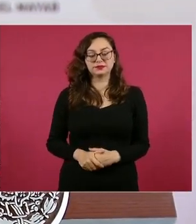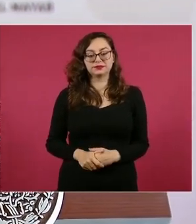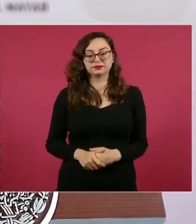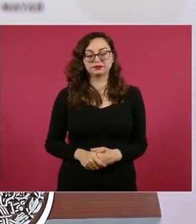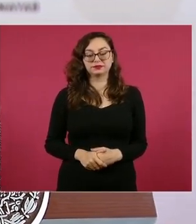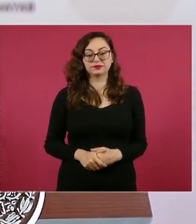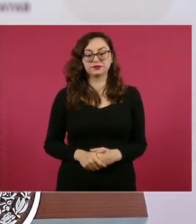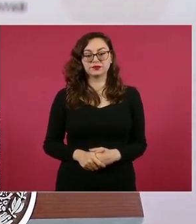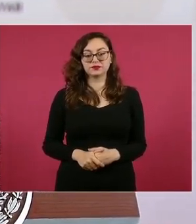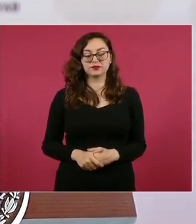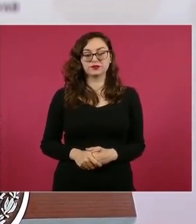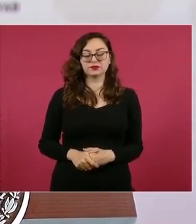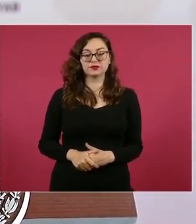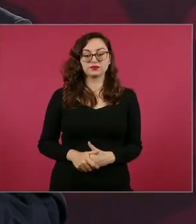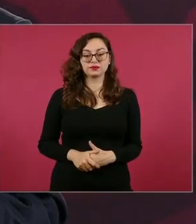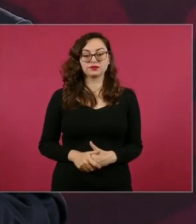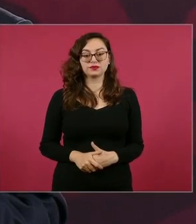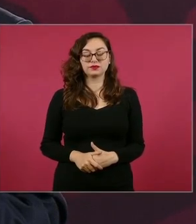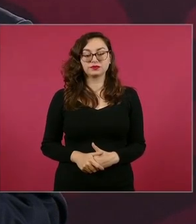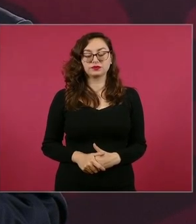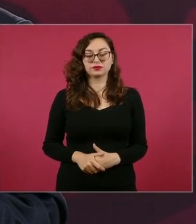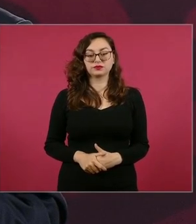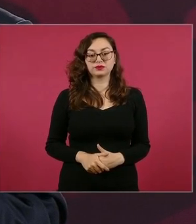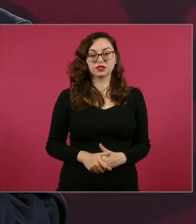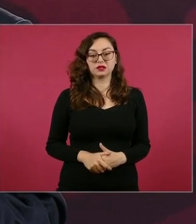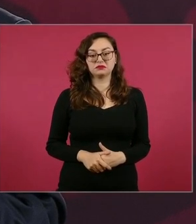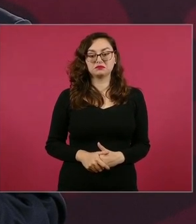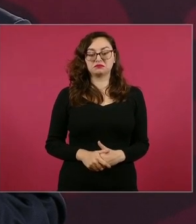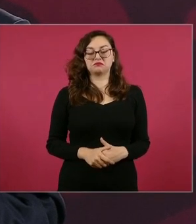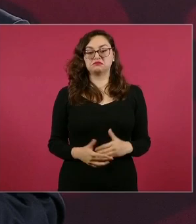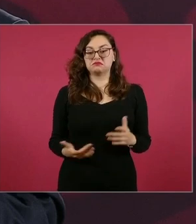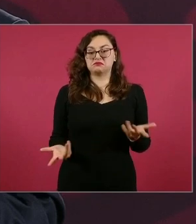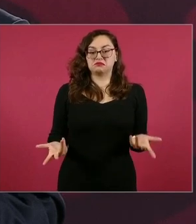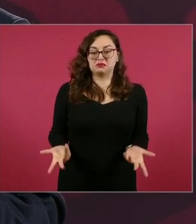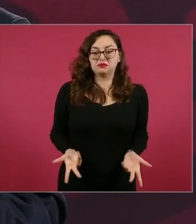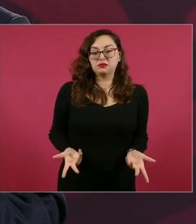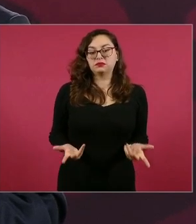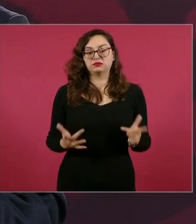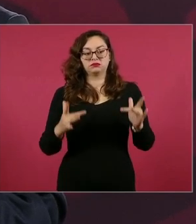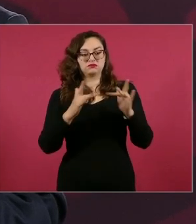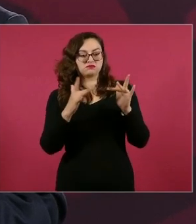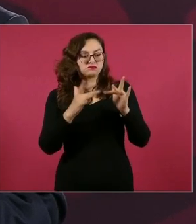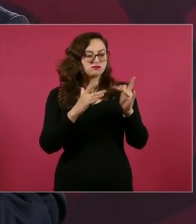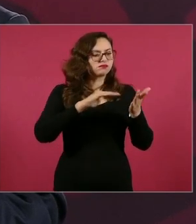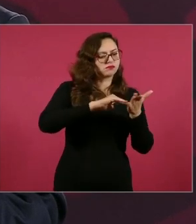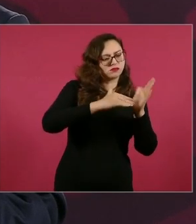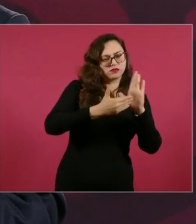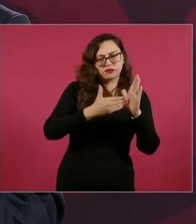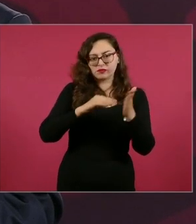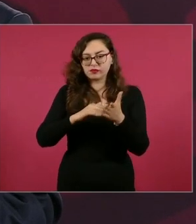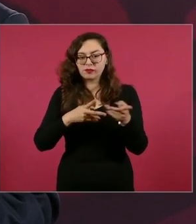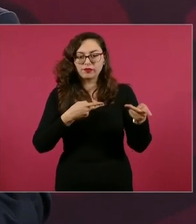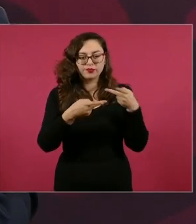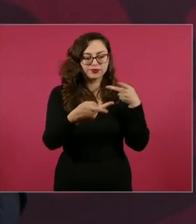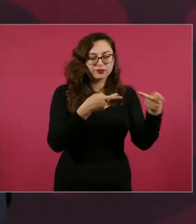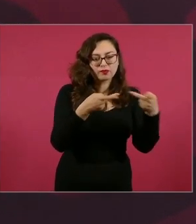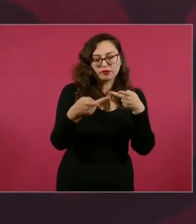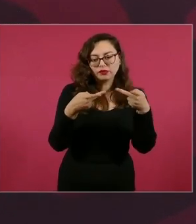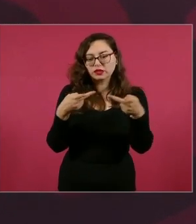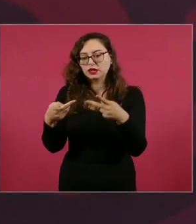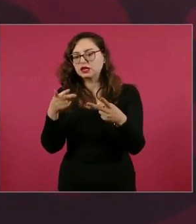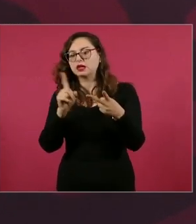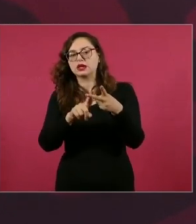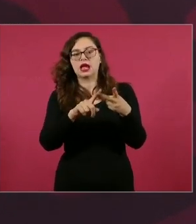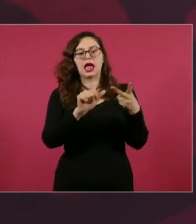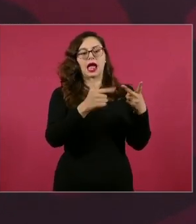eh Estableciendo comunicación y llevando a cabo estrategias con Aguilar